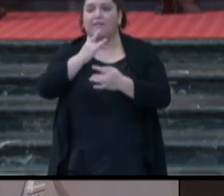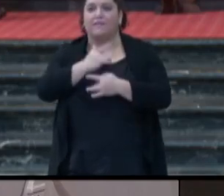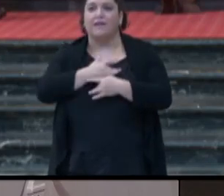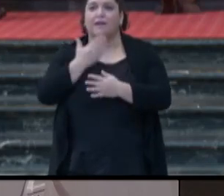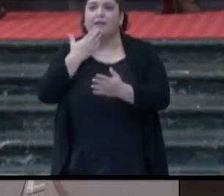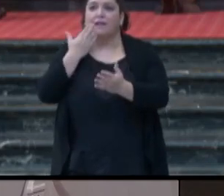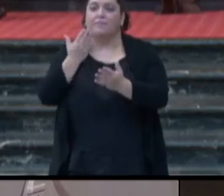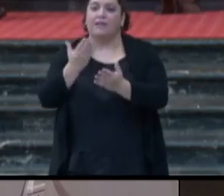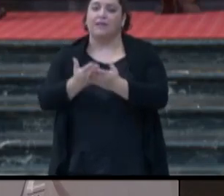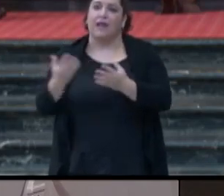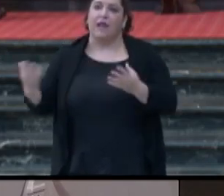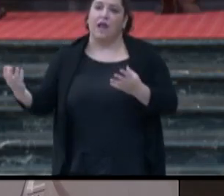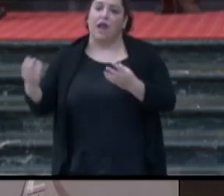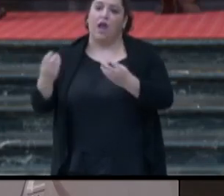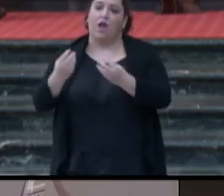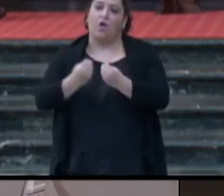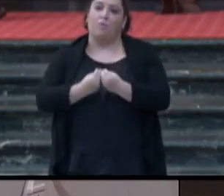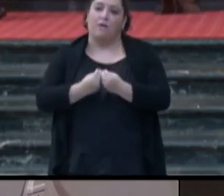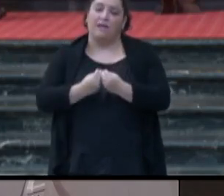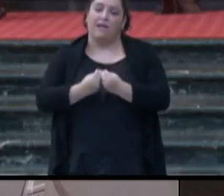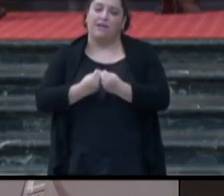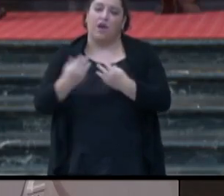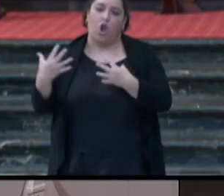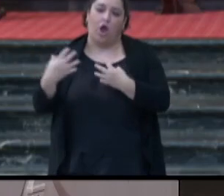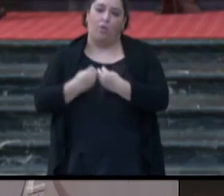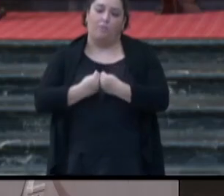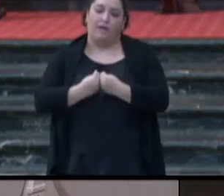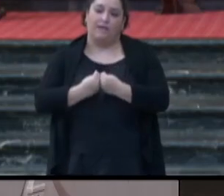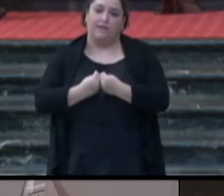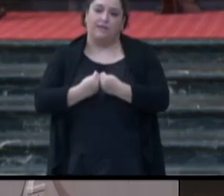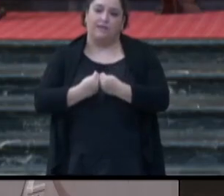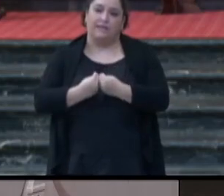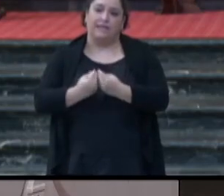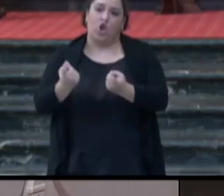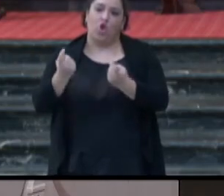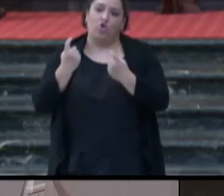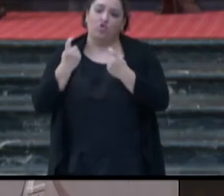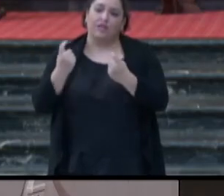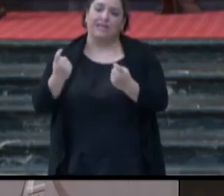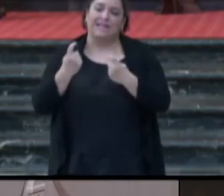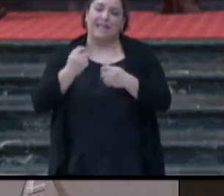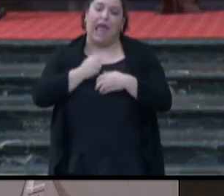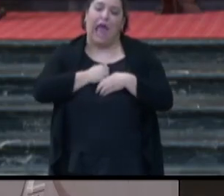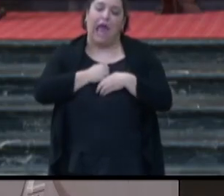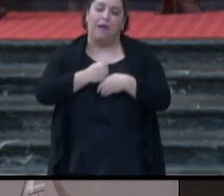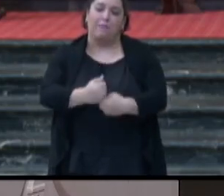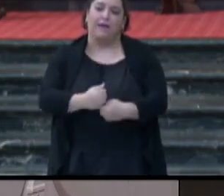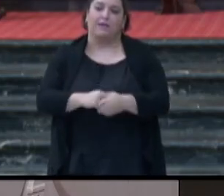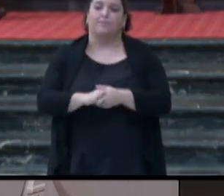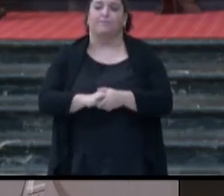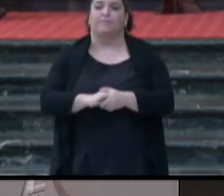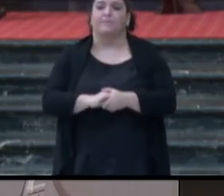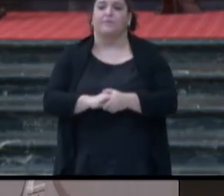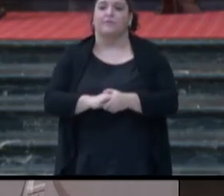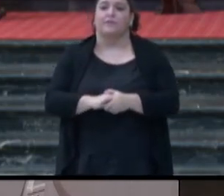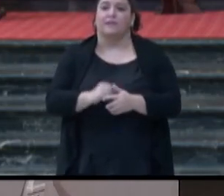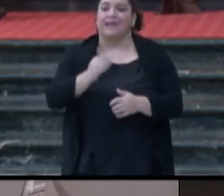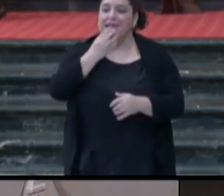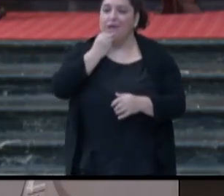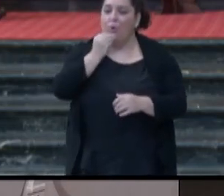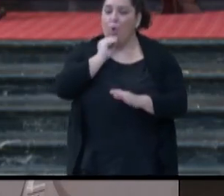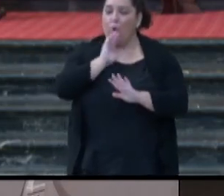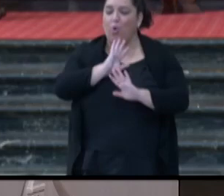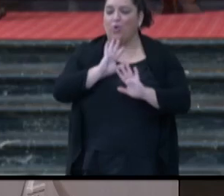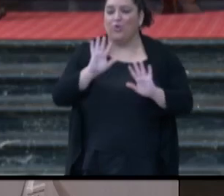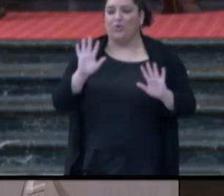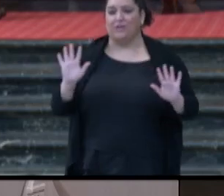que os acompañe que nos acompañe que nos enseñe a amar Qué bonito es